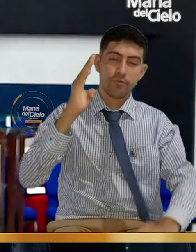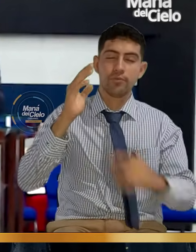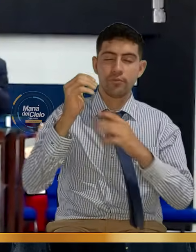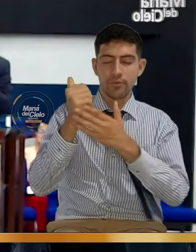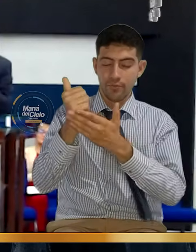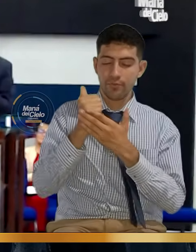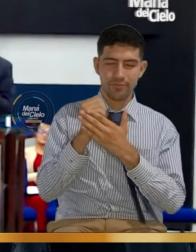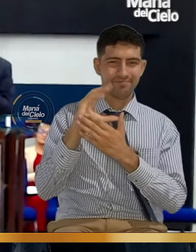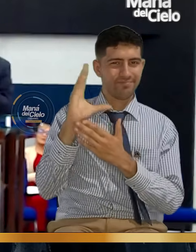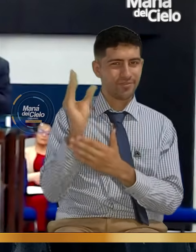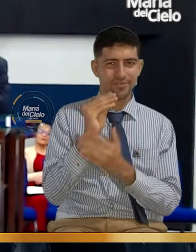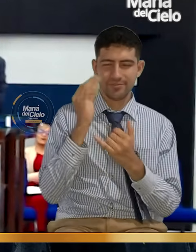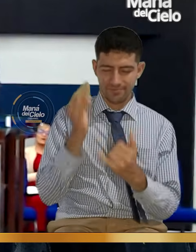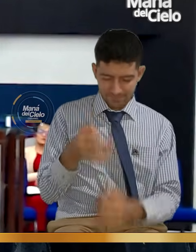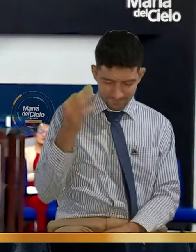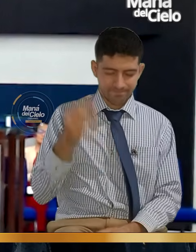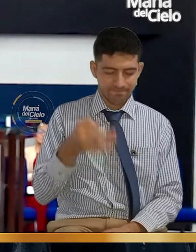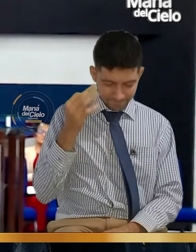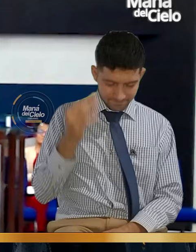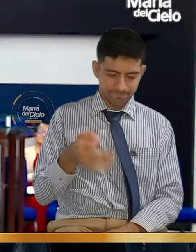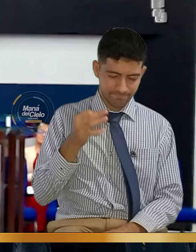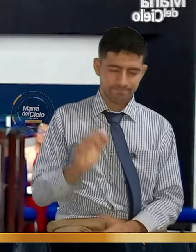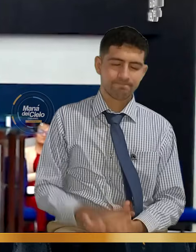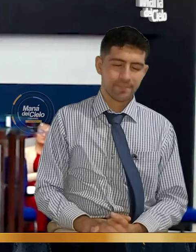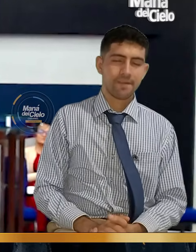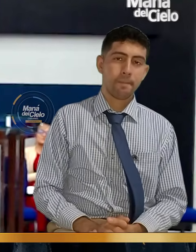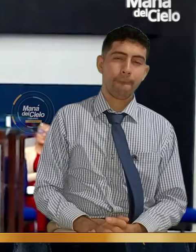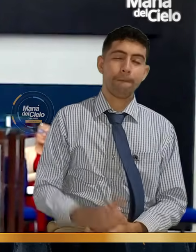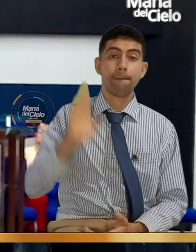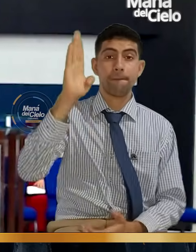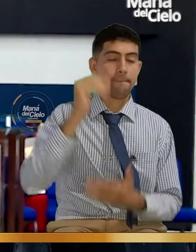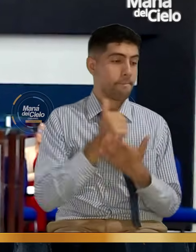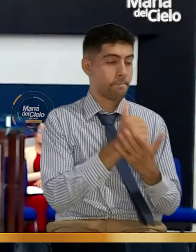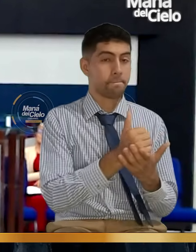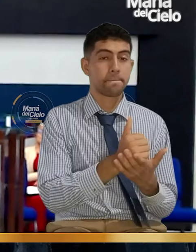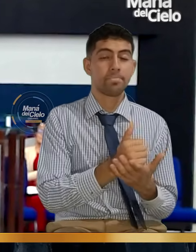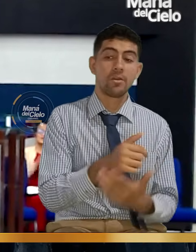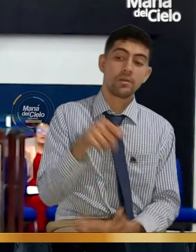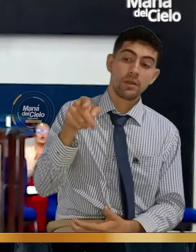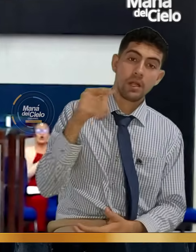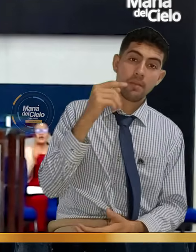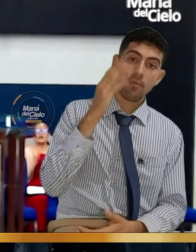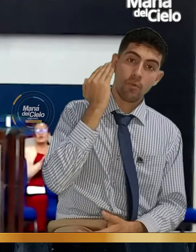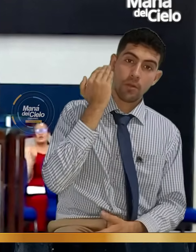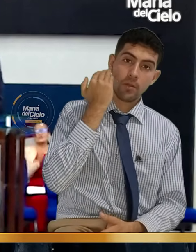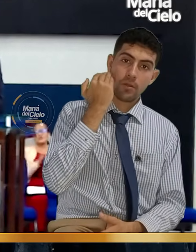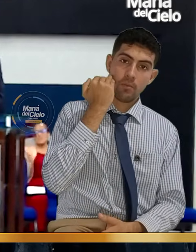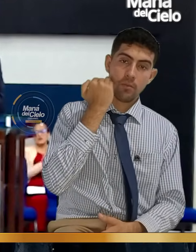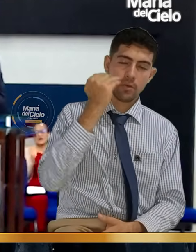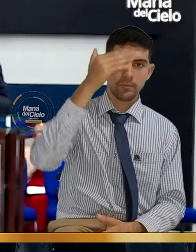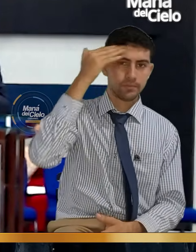Abraham. Gloria a Dios. Y Dios brotó agua del desierto para que el muchacho bebiera.